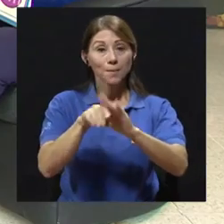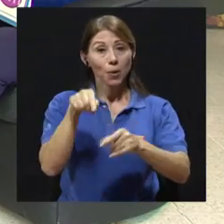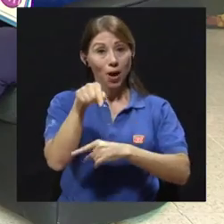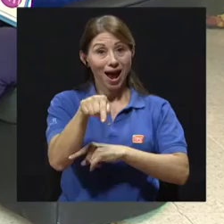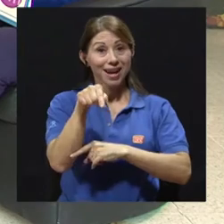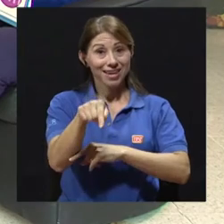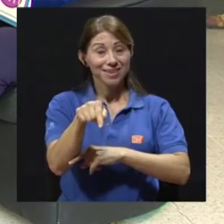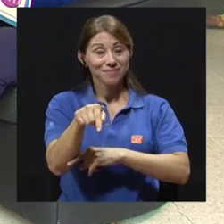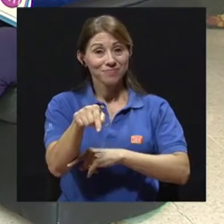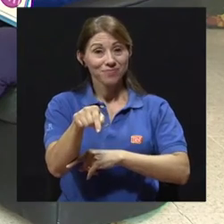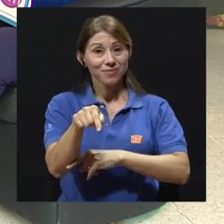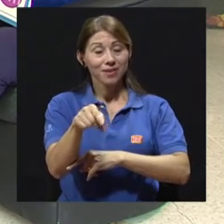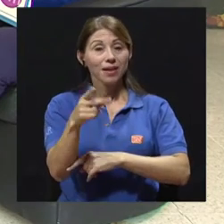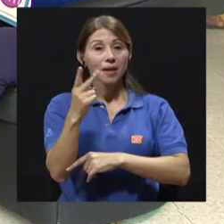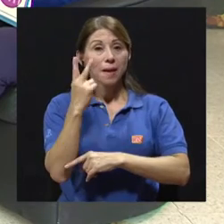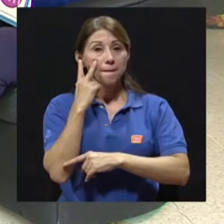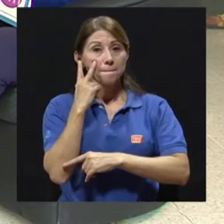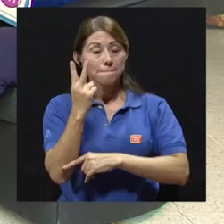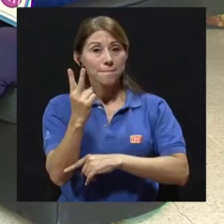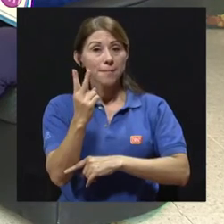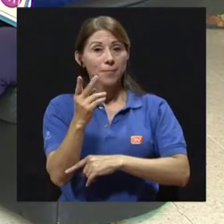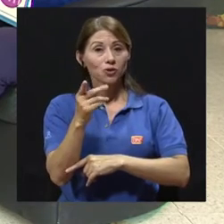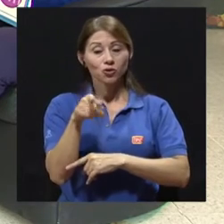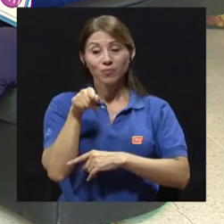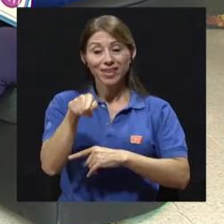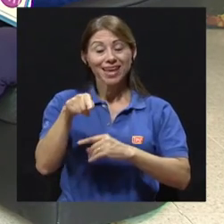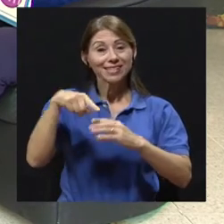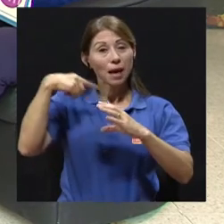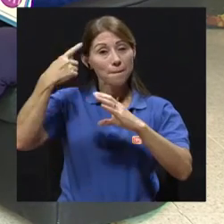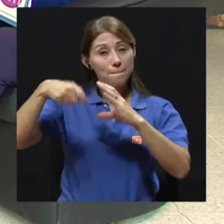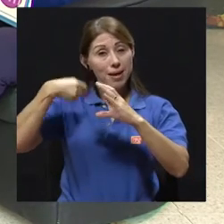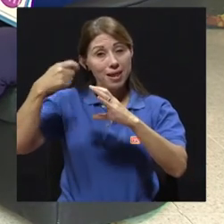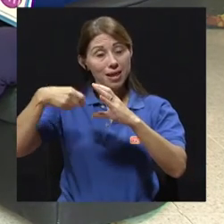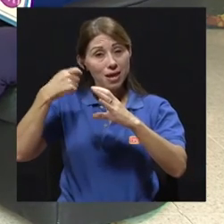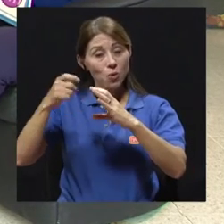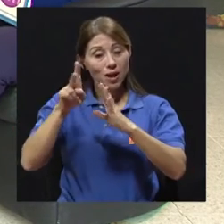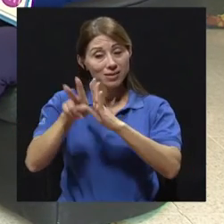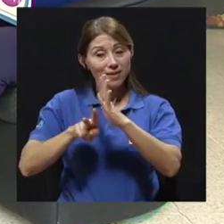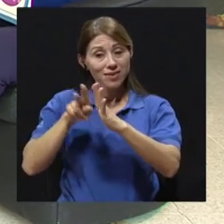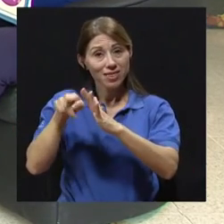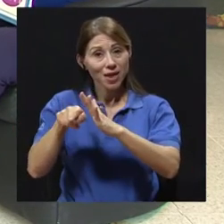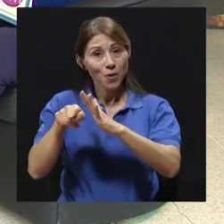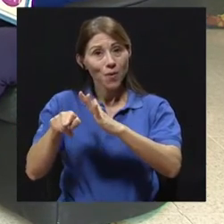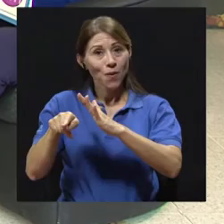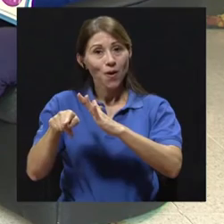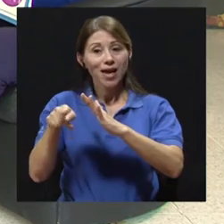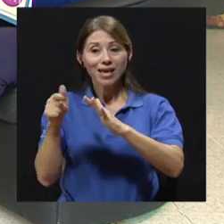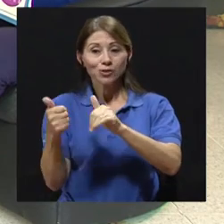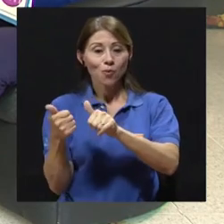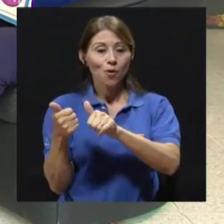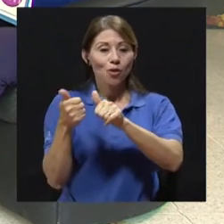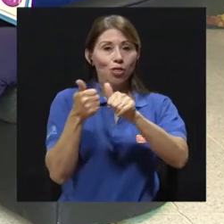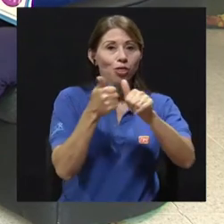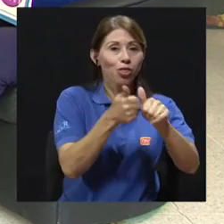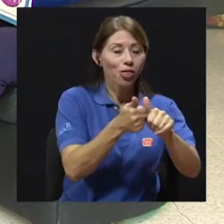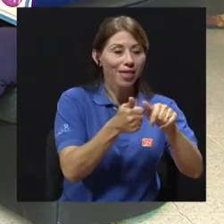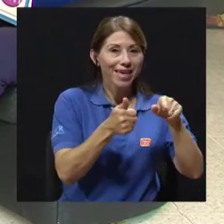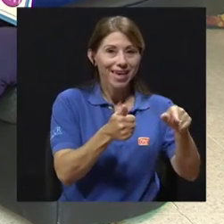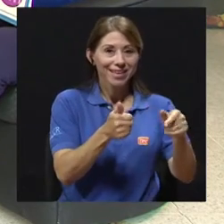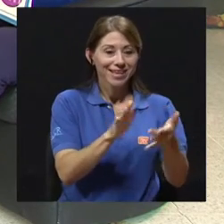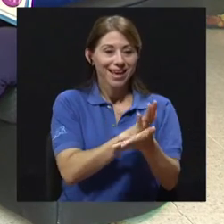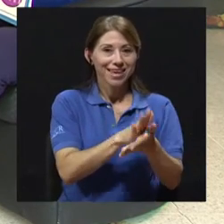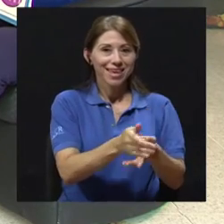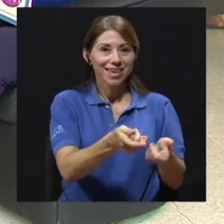está estructurada la película que va a servir de base para seguir esa guía que usted tiene en sus manos. Como si fuera un